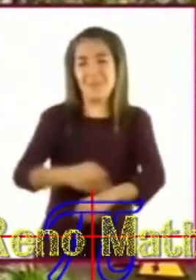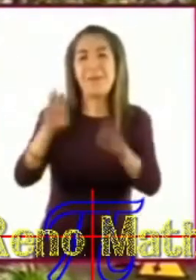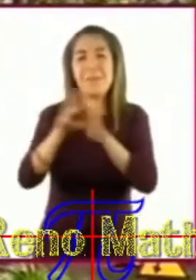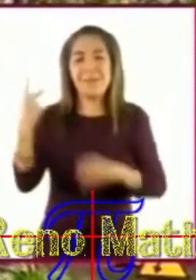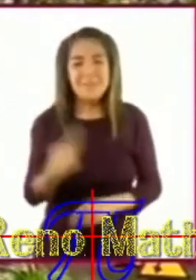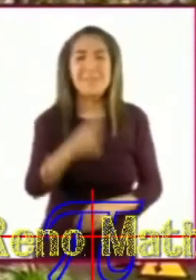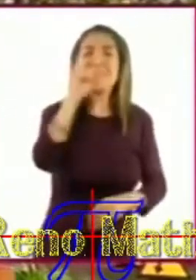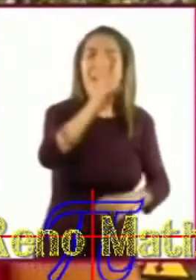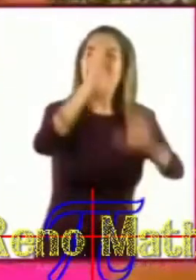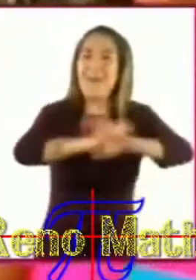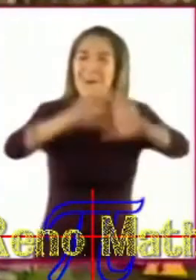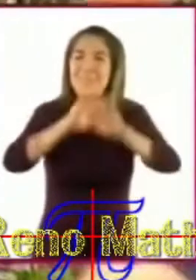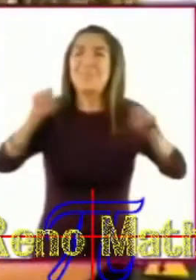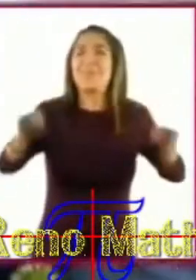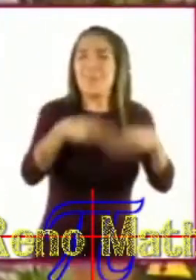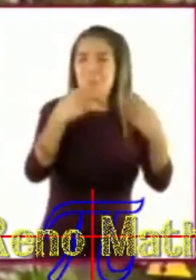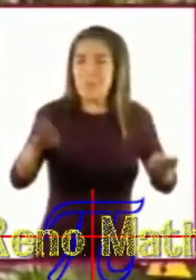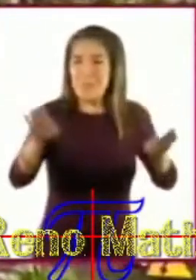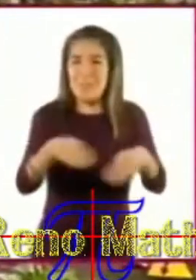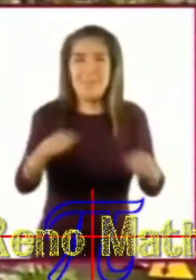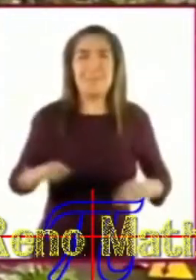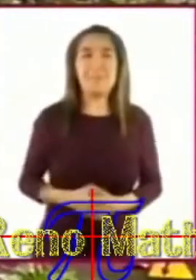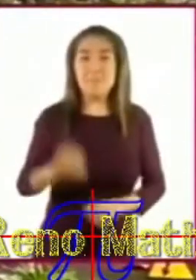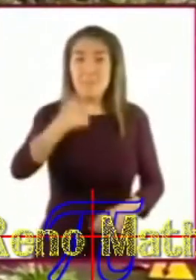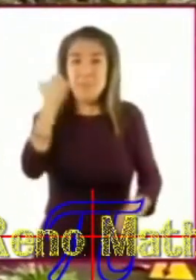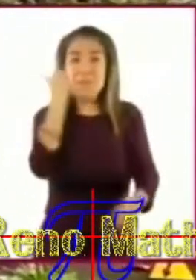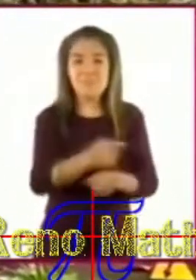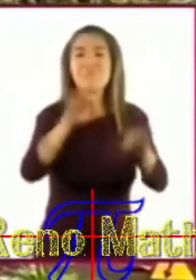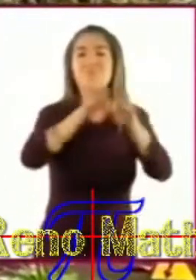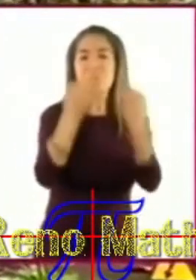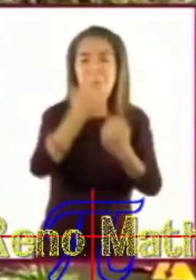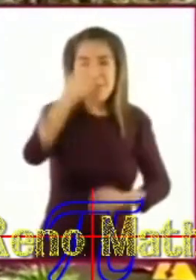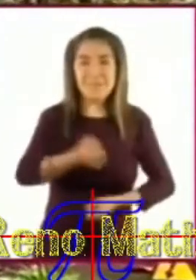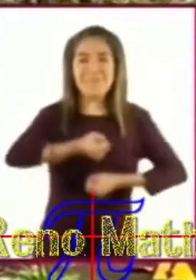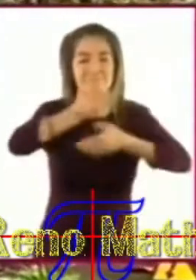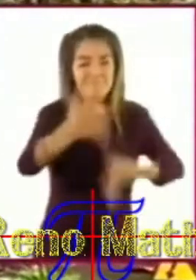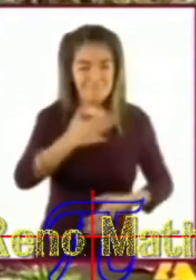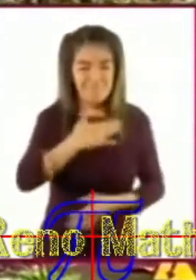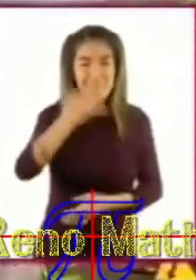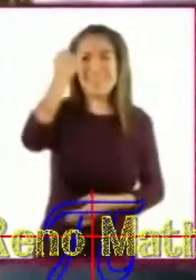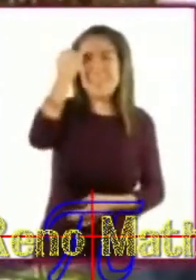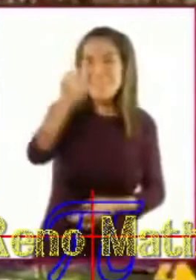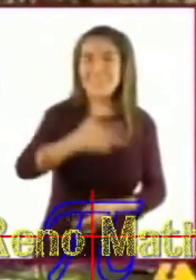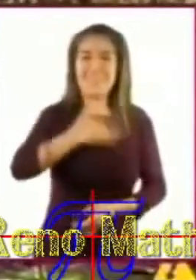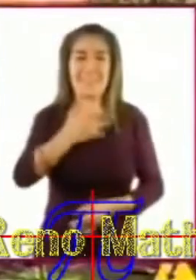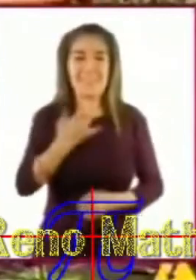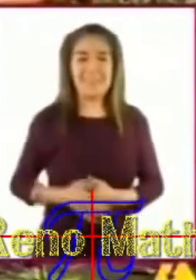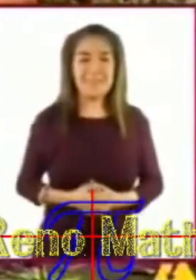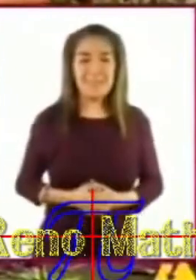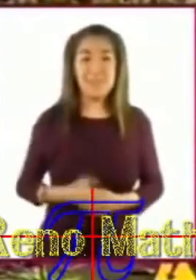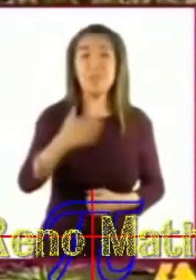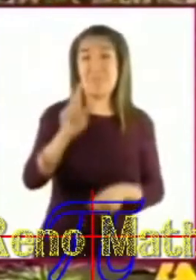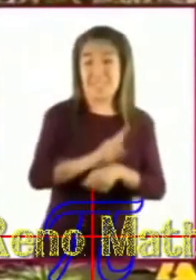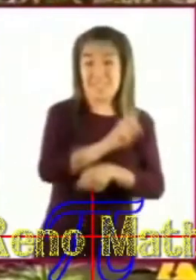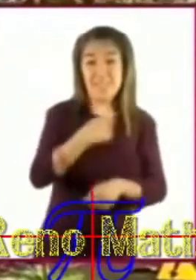a conciertos y obras de teatro. Descubrí que era una forma de expresar lo que pienso y lo que siento. A mí desde niña